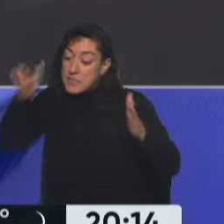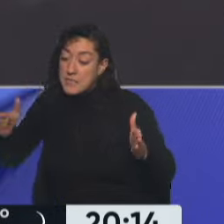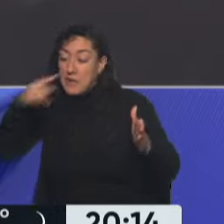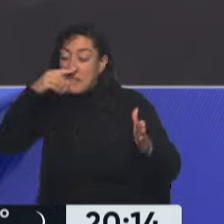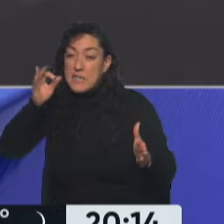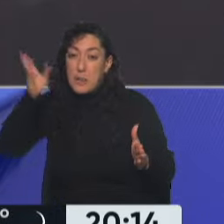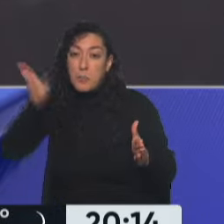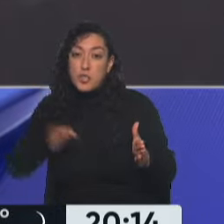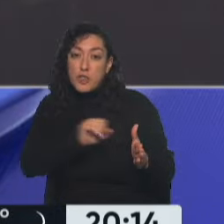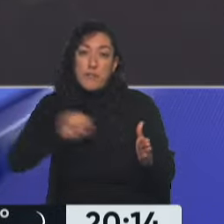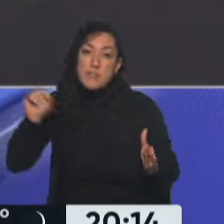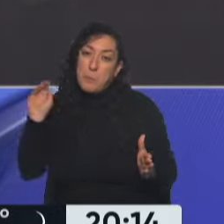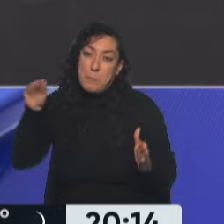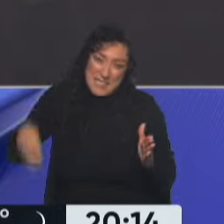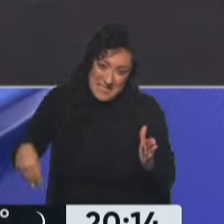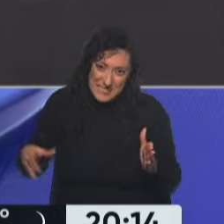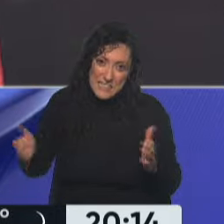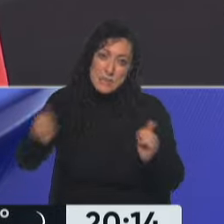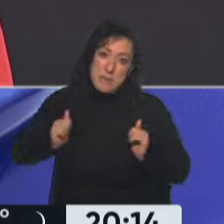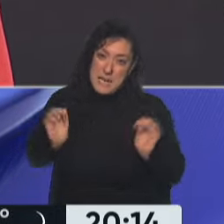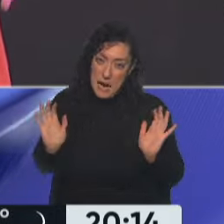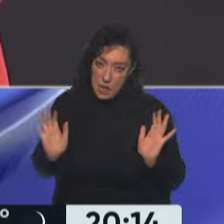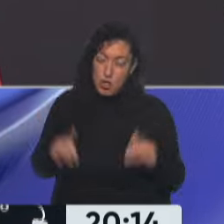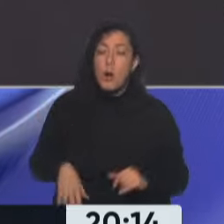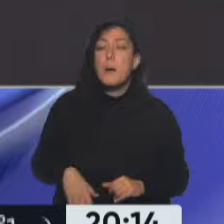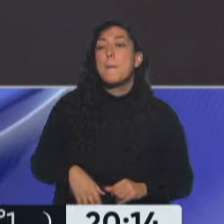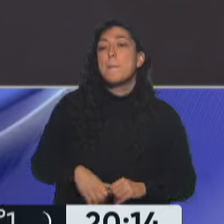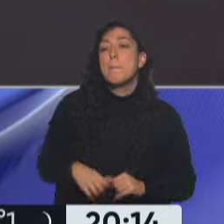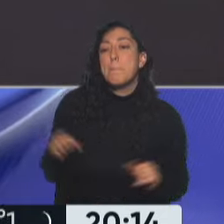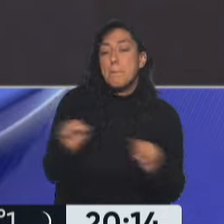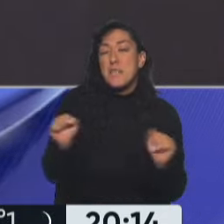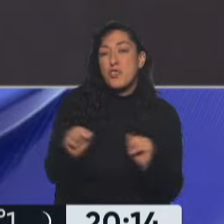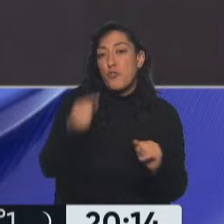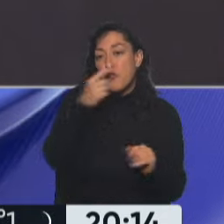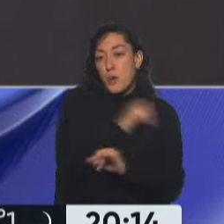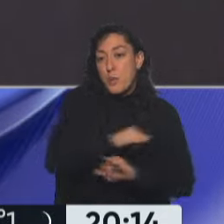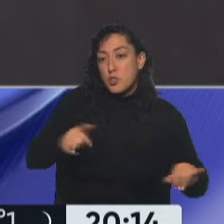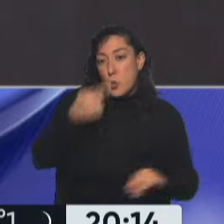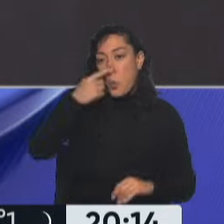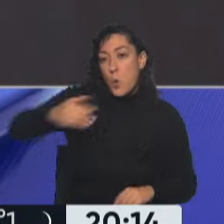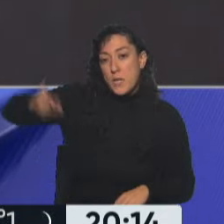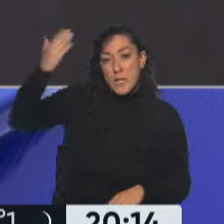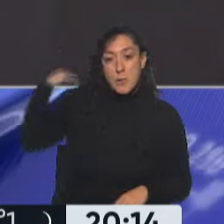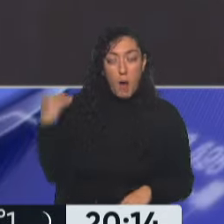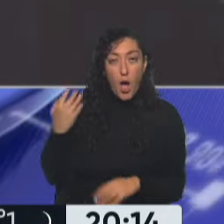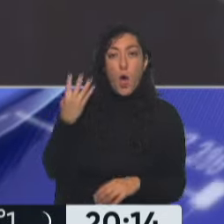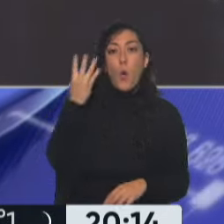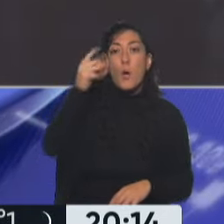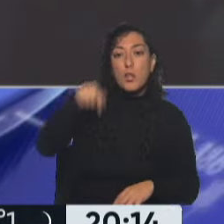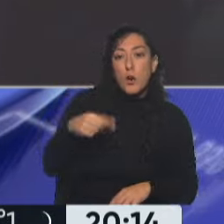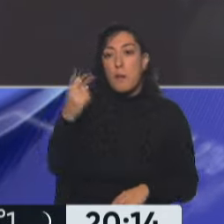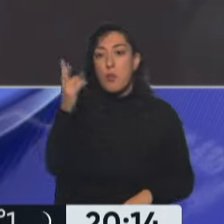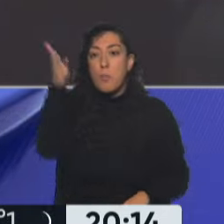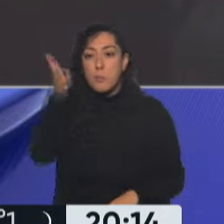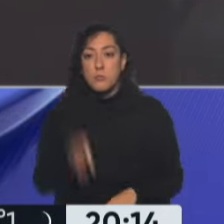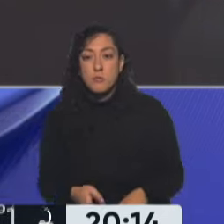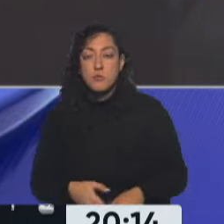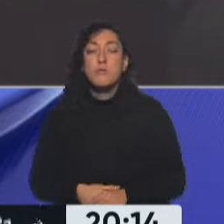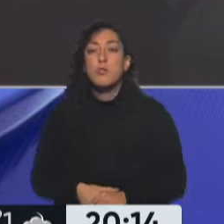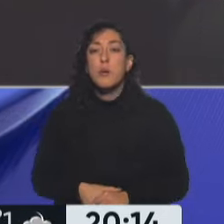70% de inflación. Recordemos que en mayo, el último dato que conocemos, la inflación llegó al 4,2%,